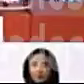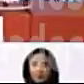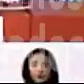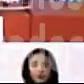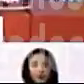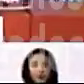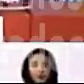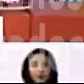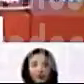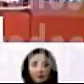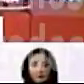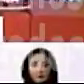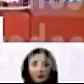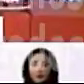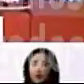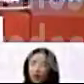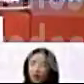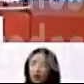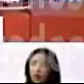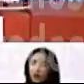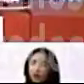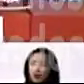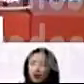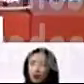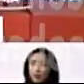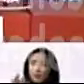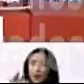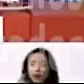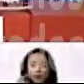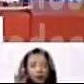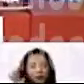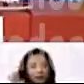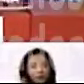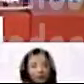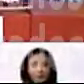magnicidio, en este magnicidio.